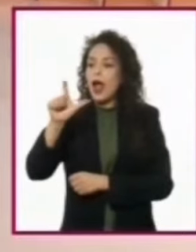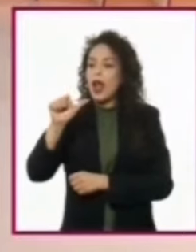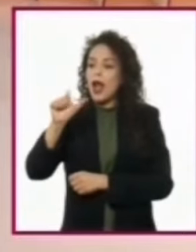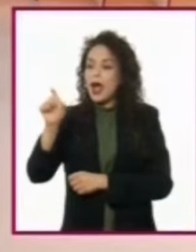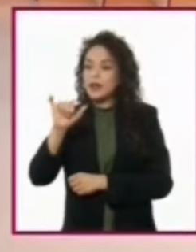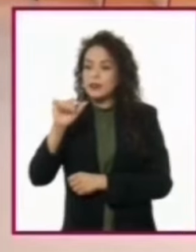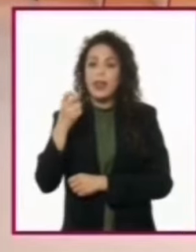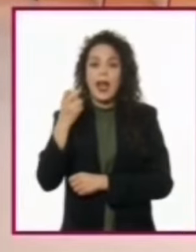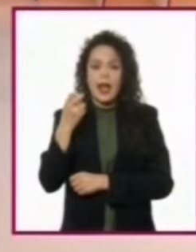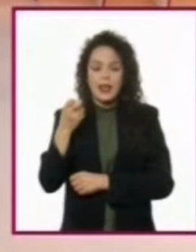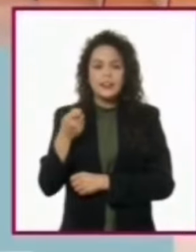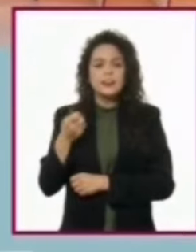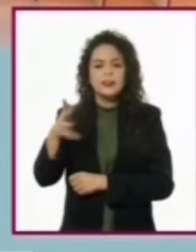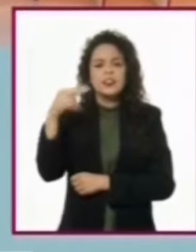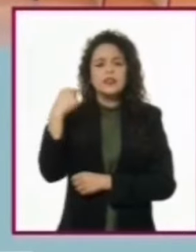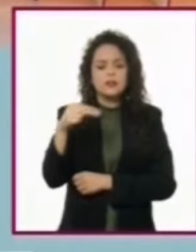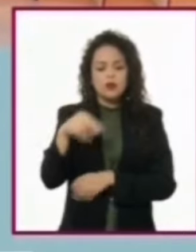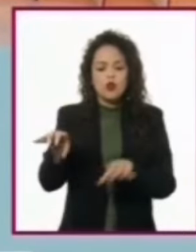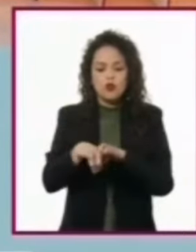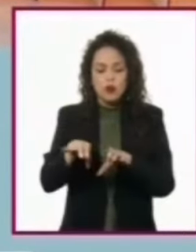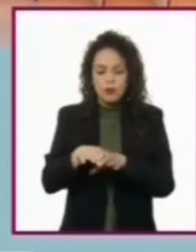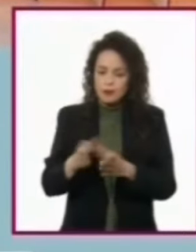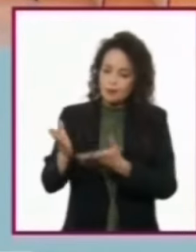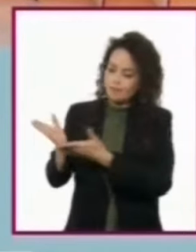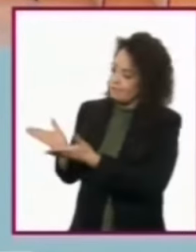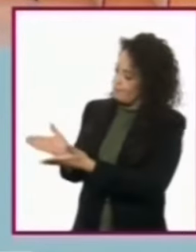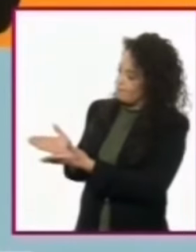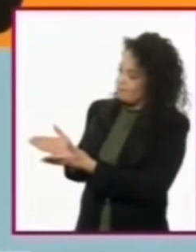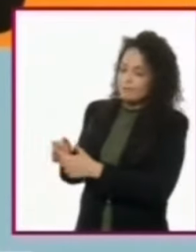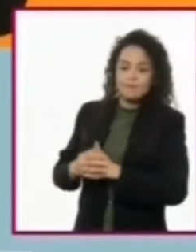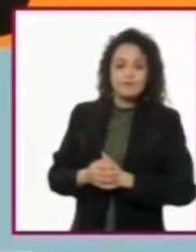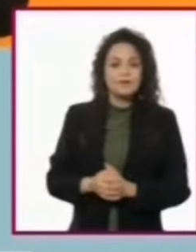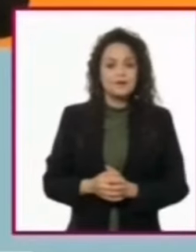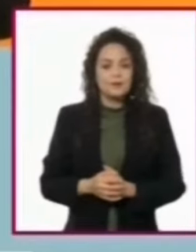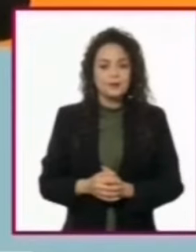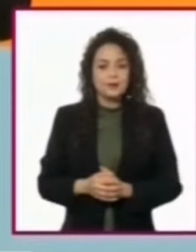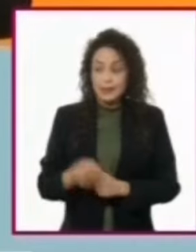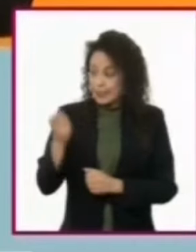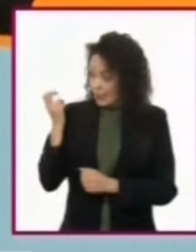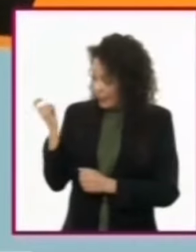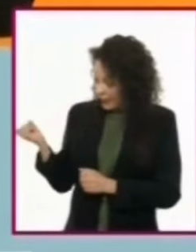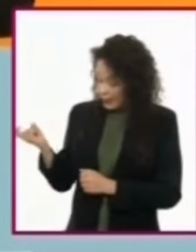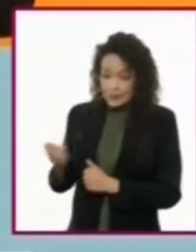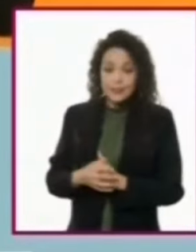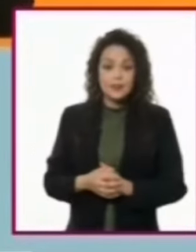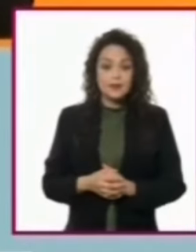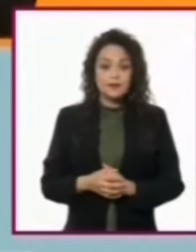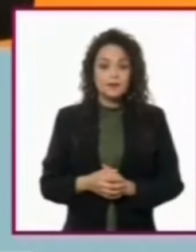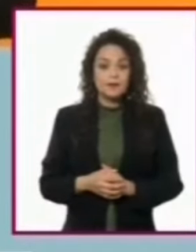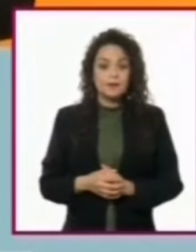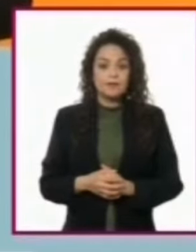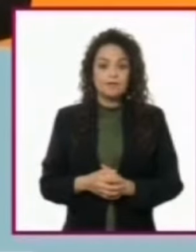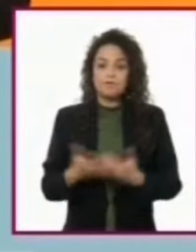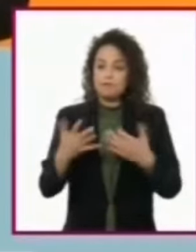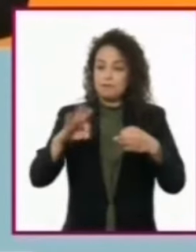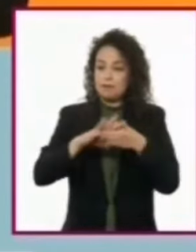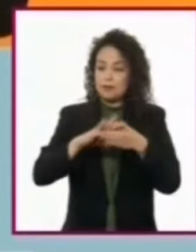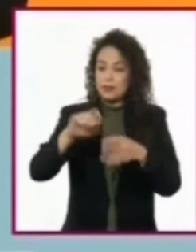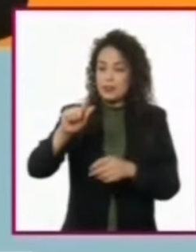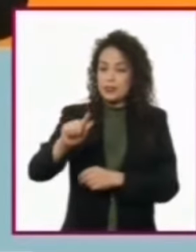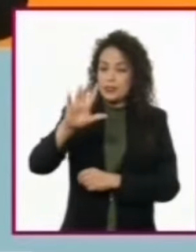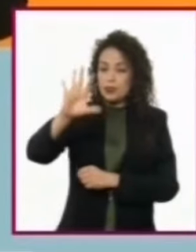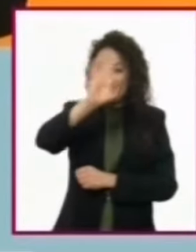formando algo que llamamos cúmulos de galaxias. Estos cúmulos, cerca del